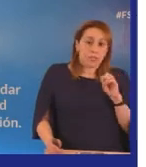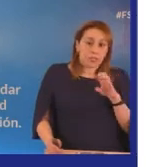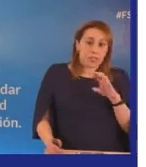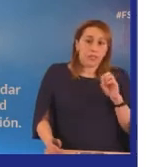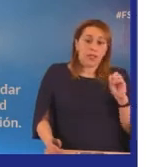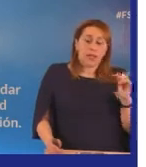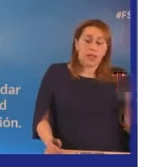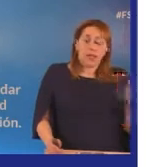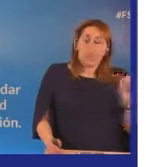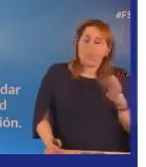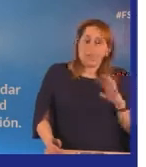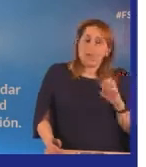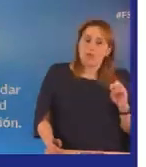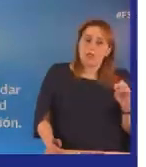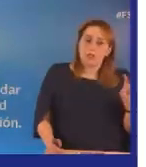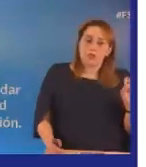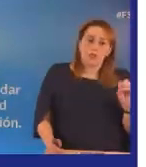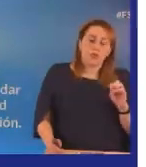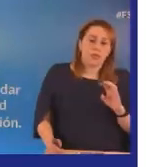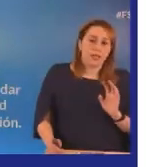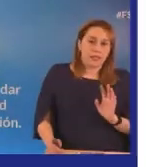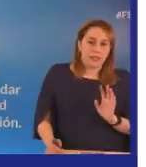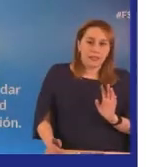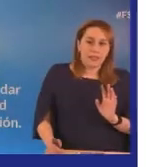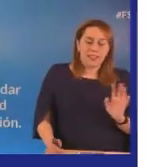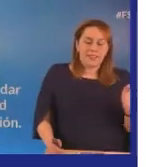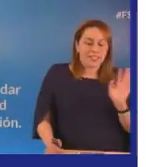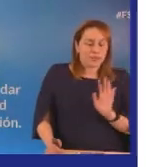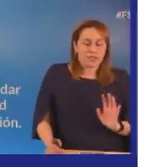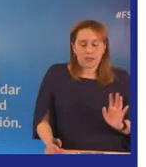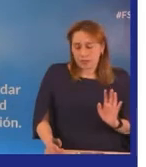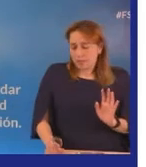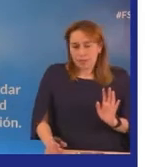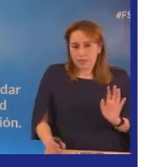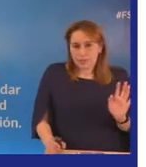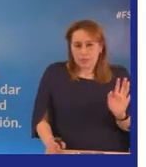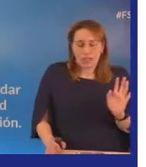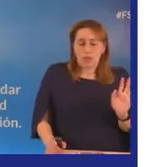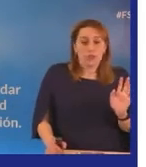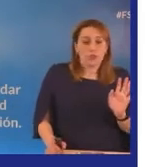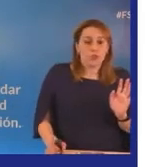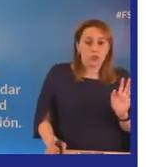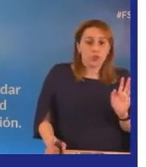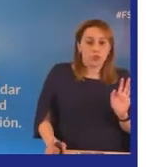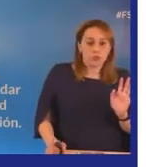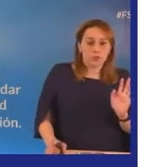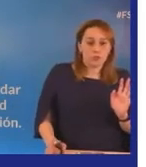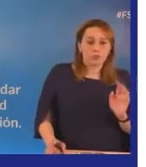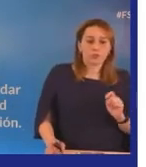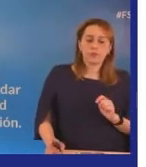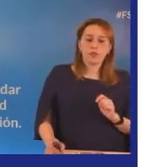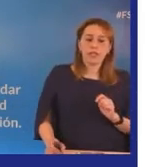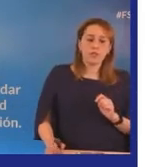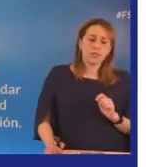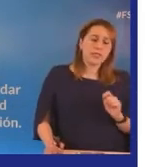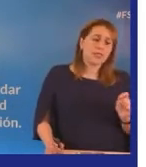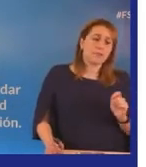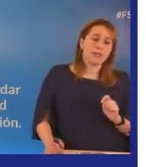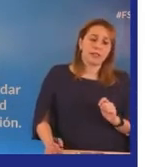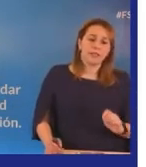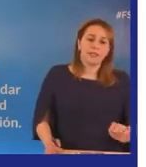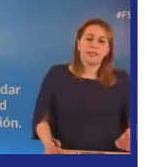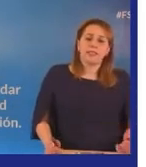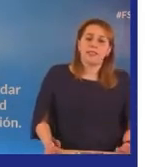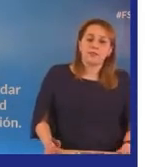tener algunos cambios en su funcionalidad que a veces pasan o sea, no son notorios. Entonces, en